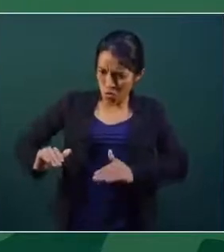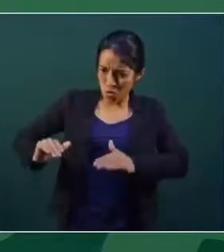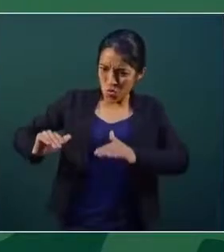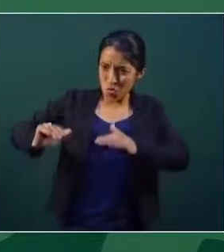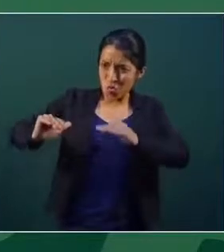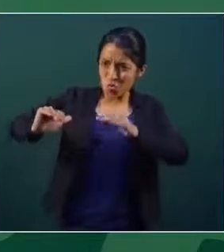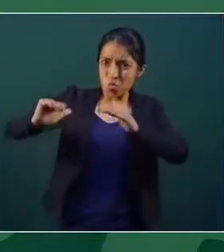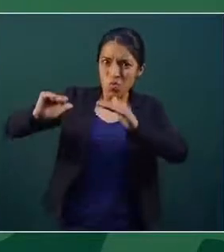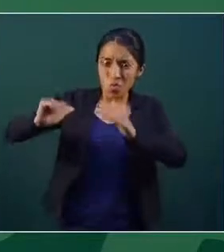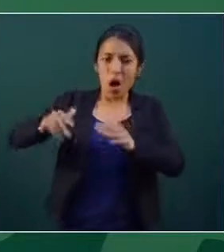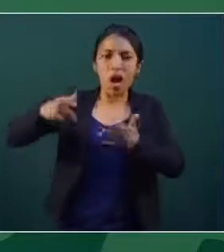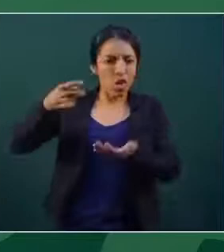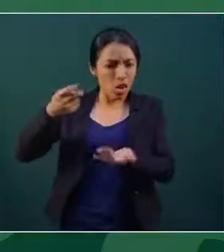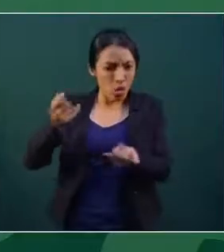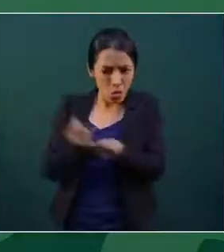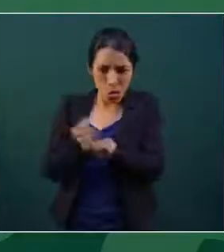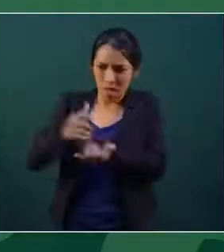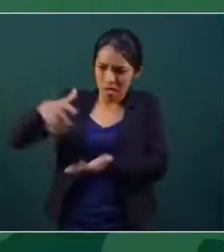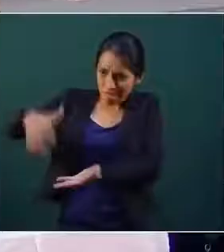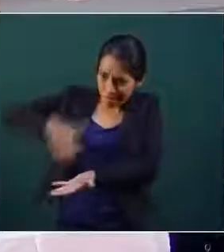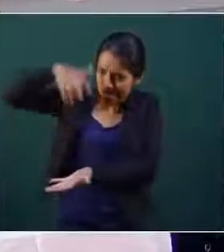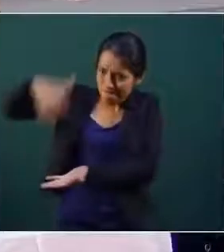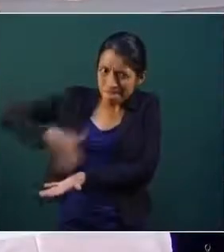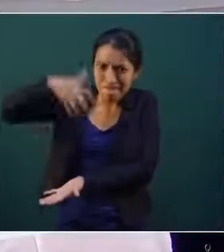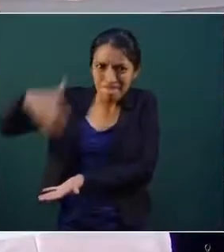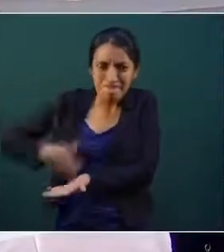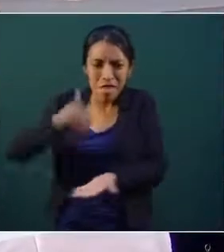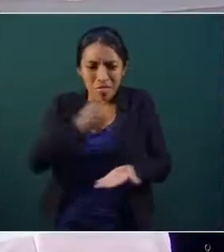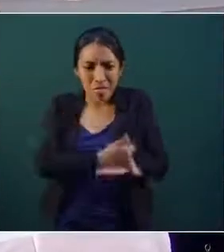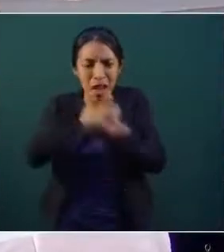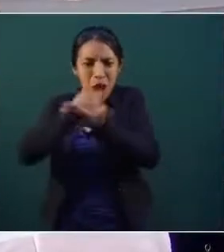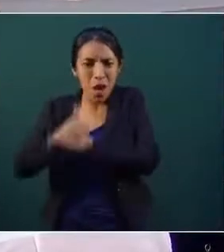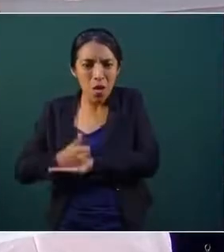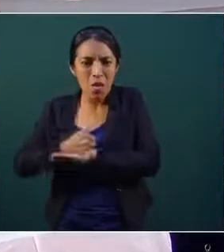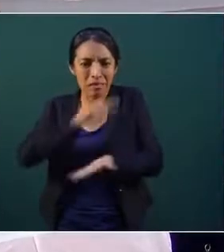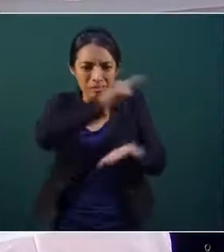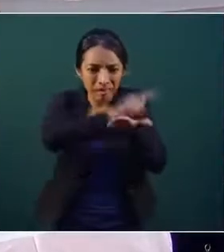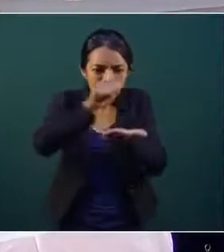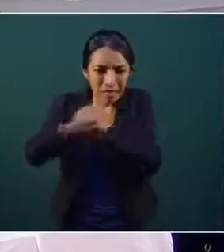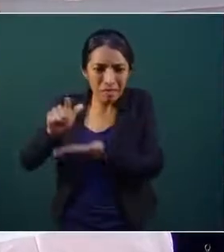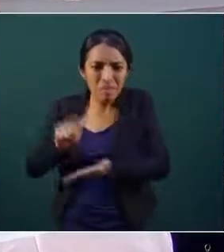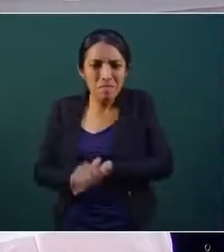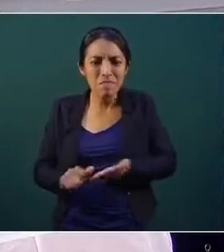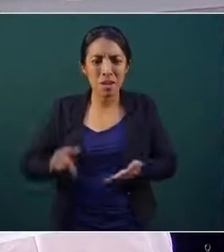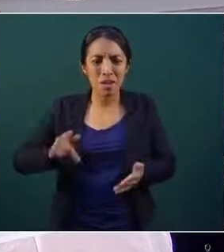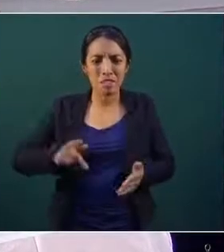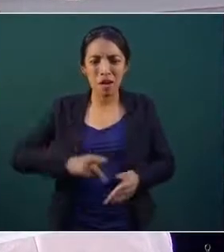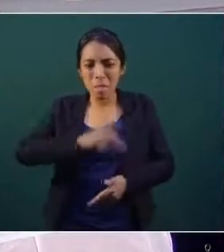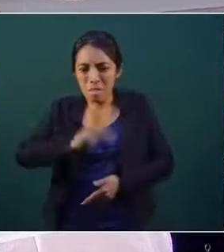ayudan limpiando las playas del Caribe, que no haya sargazo,